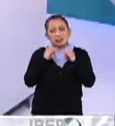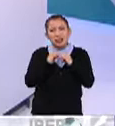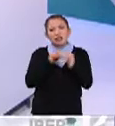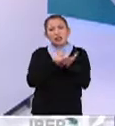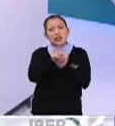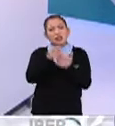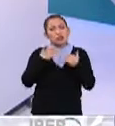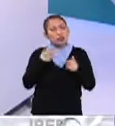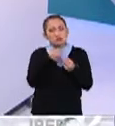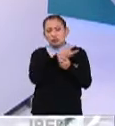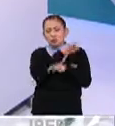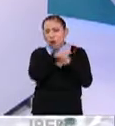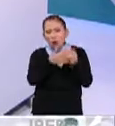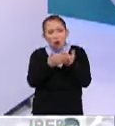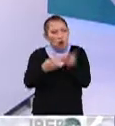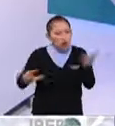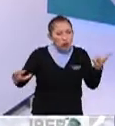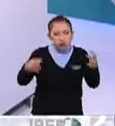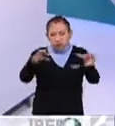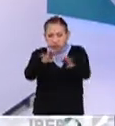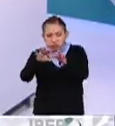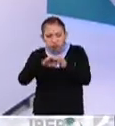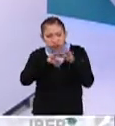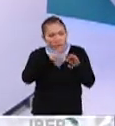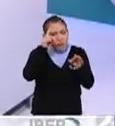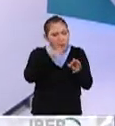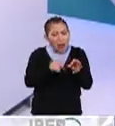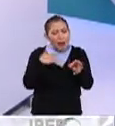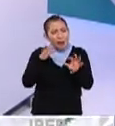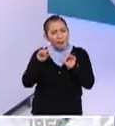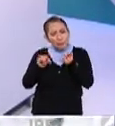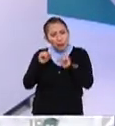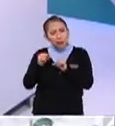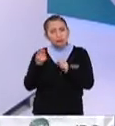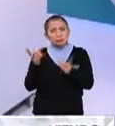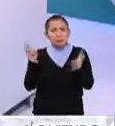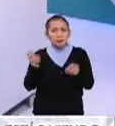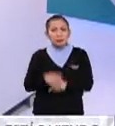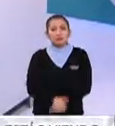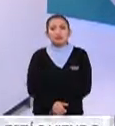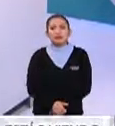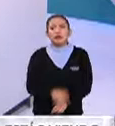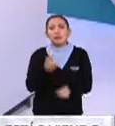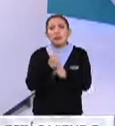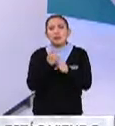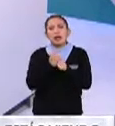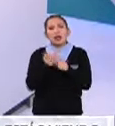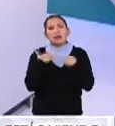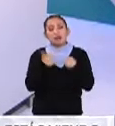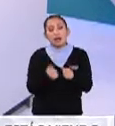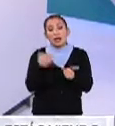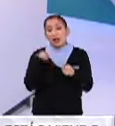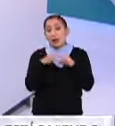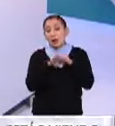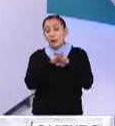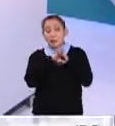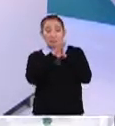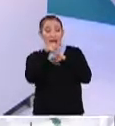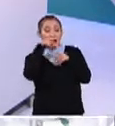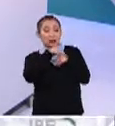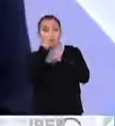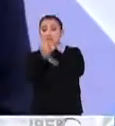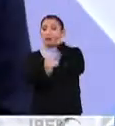derechos humanos, en fin, todo ese andamiaje para ir aterrizando estas cosas? Miren, primero que nada entender que la migración es un